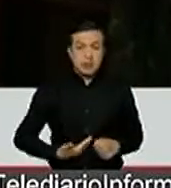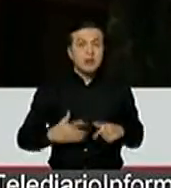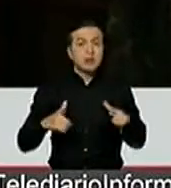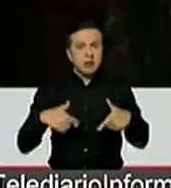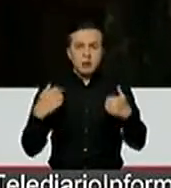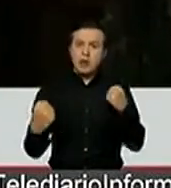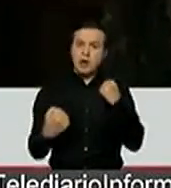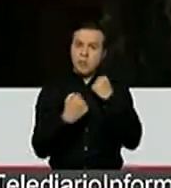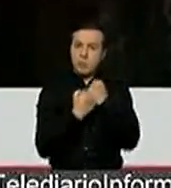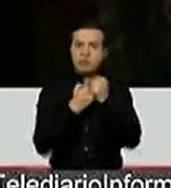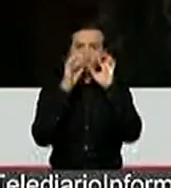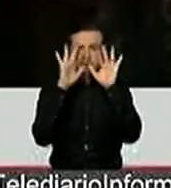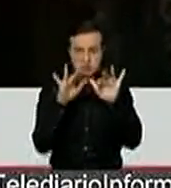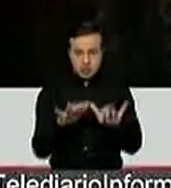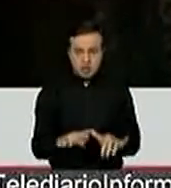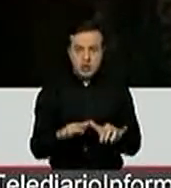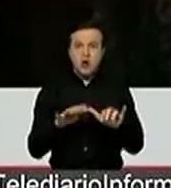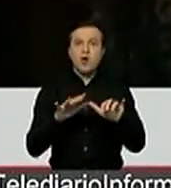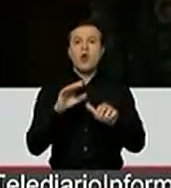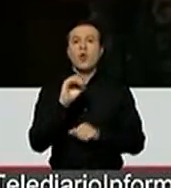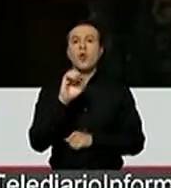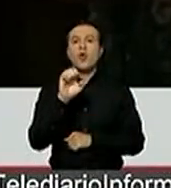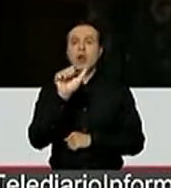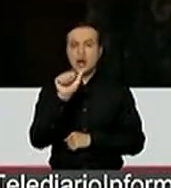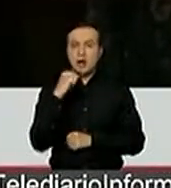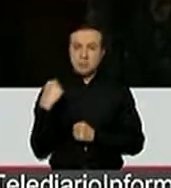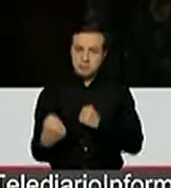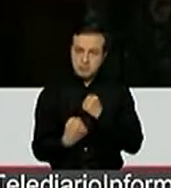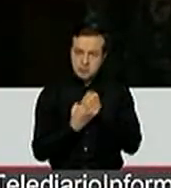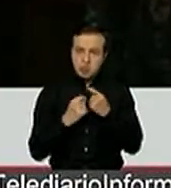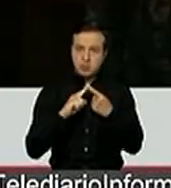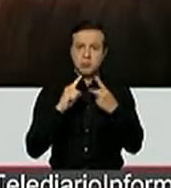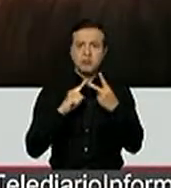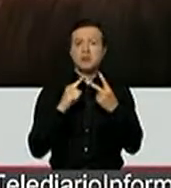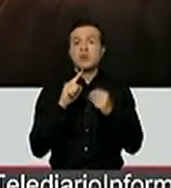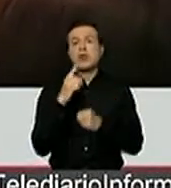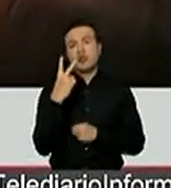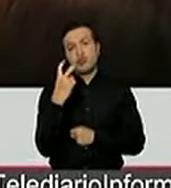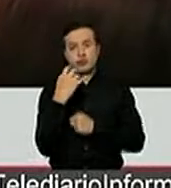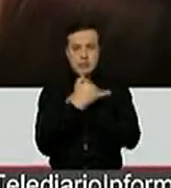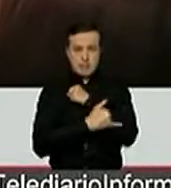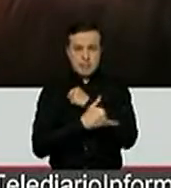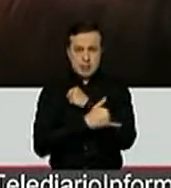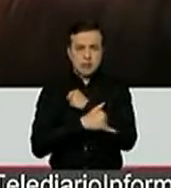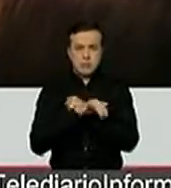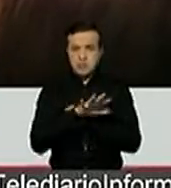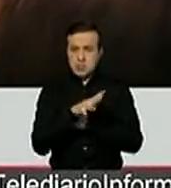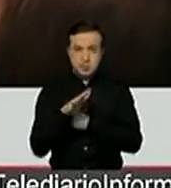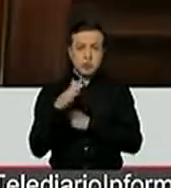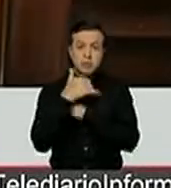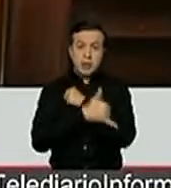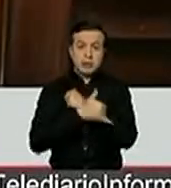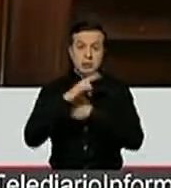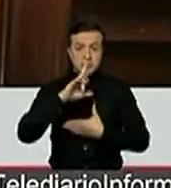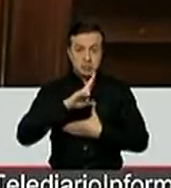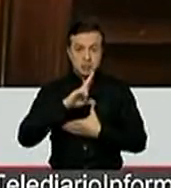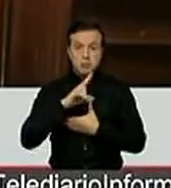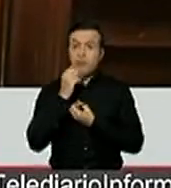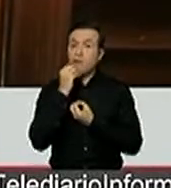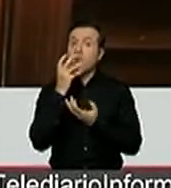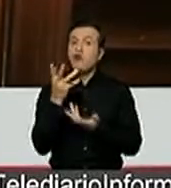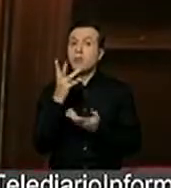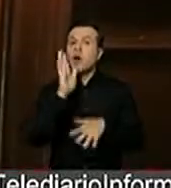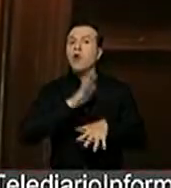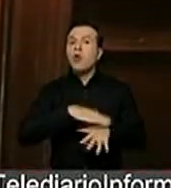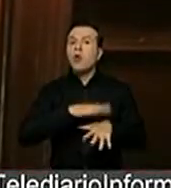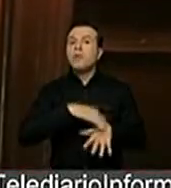el apoyo de la Secretaría de la Organización de los Estados Americanos, así como de una decena de gobiernos latinoamericanos que afirman que la crisis es estimulada por